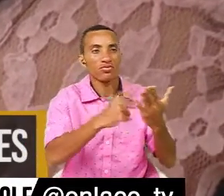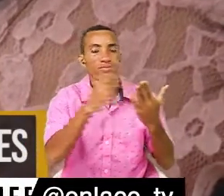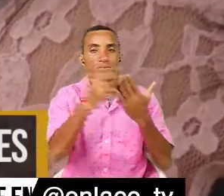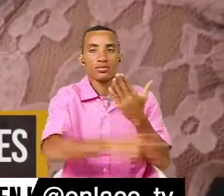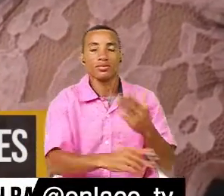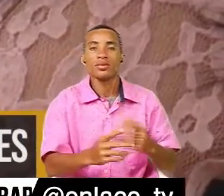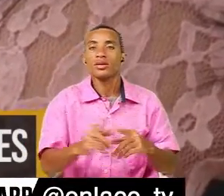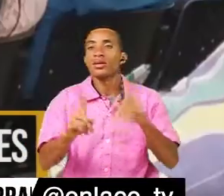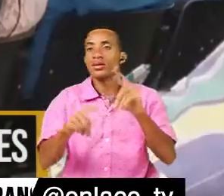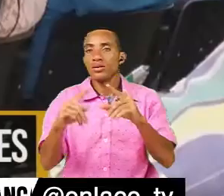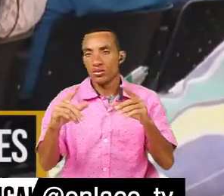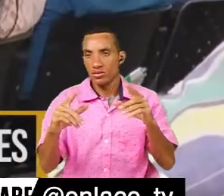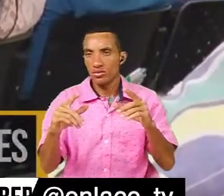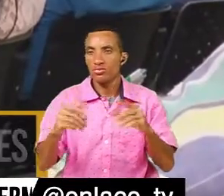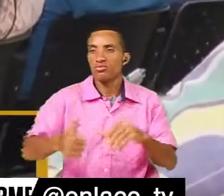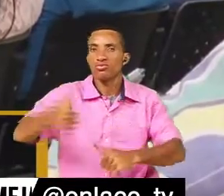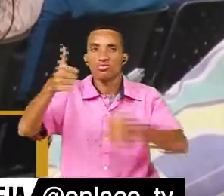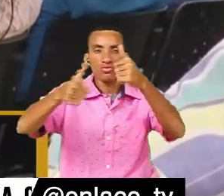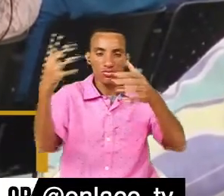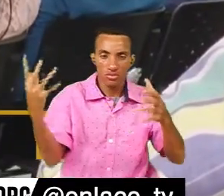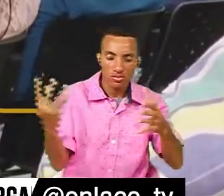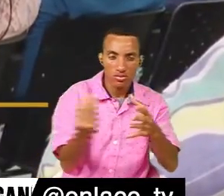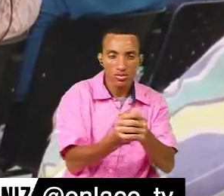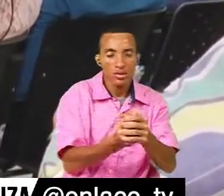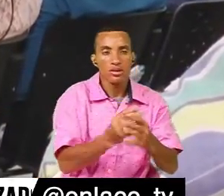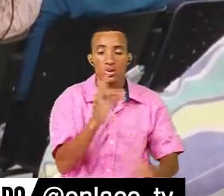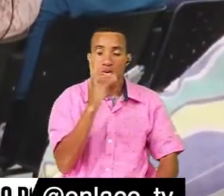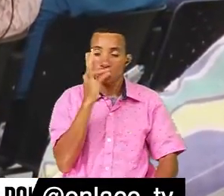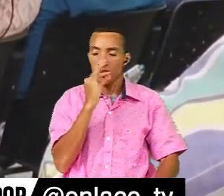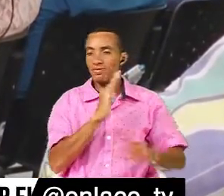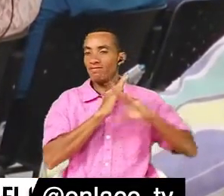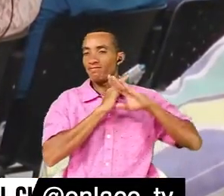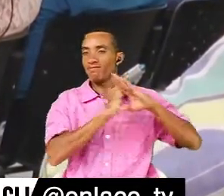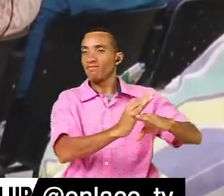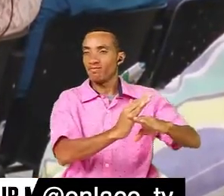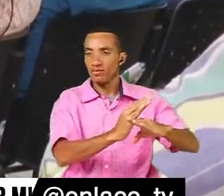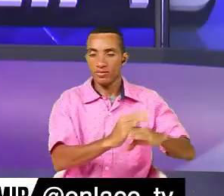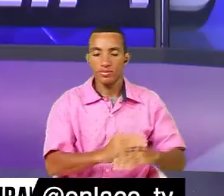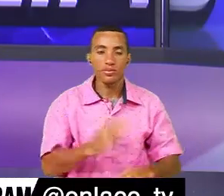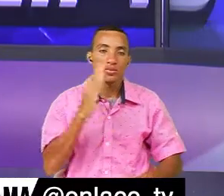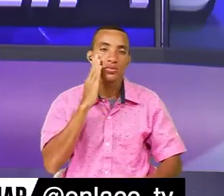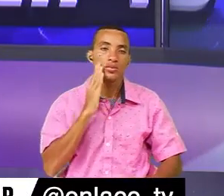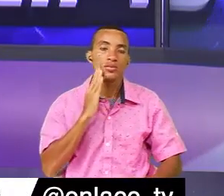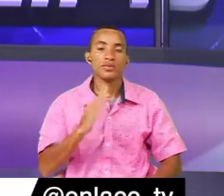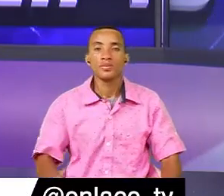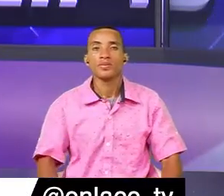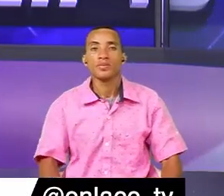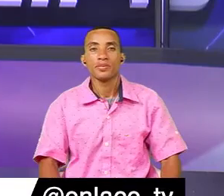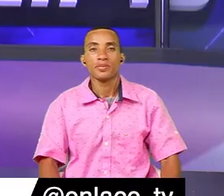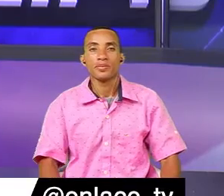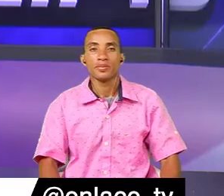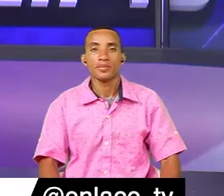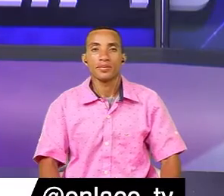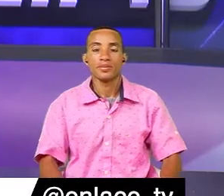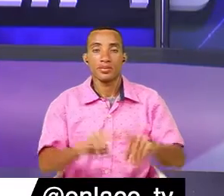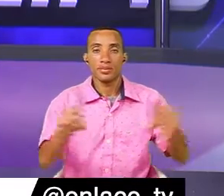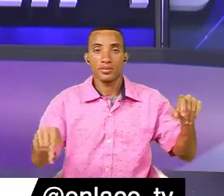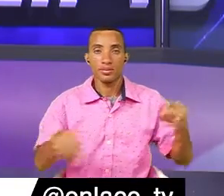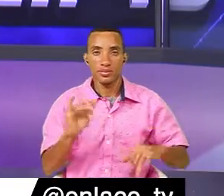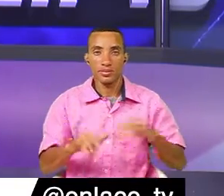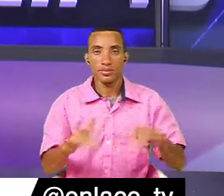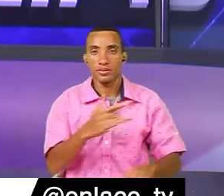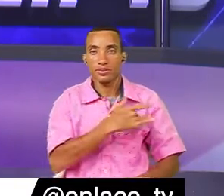autoridades que se han vinculado a esta convocatoria de prevención del consumo de drogas, especialmente entre menores. La Secretaría de Salud de